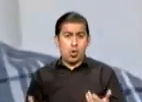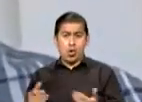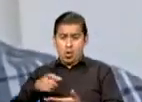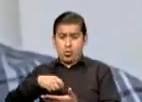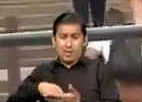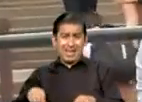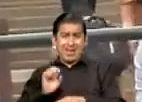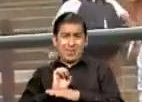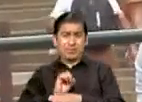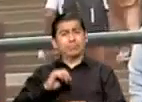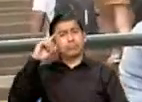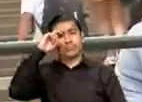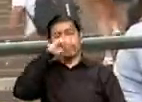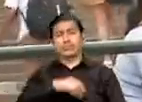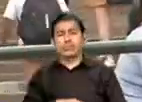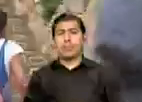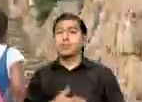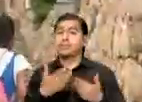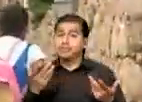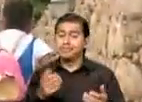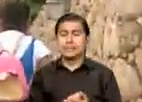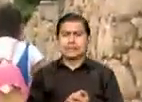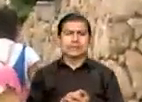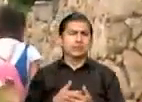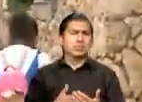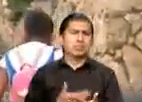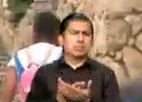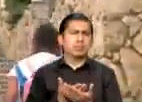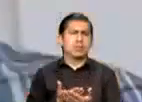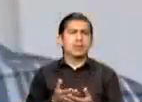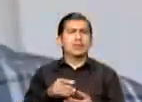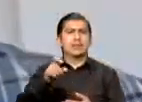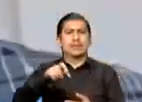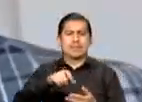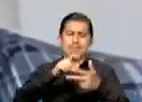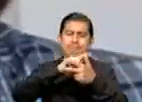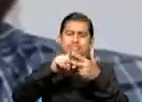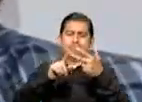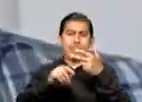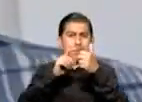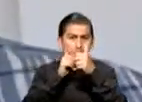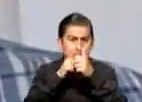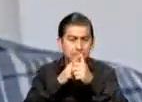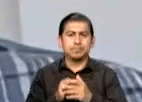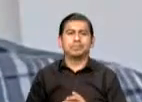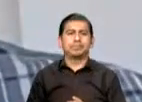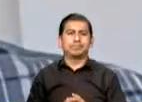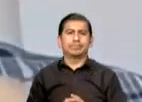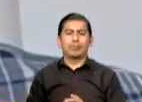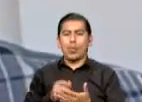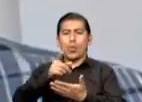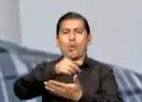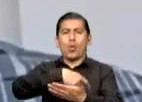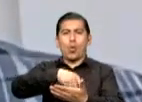contratar en el Ecuador. De ahí que insisten en sus propuestas para reactivar el empleo. Insistirán en tres cosas. La primera,